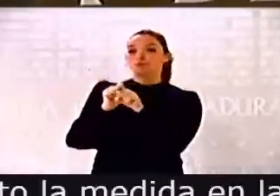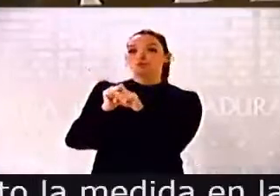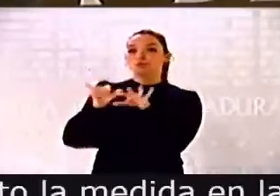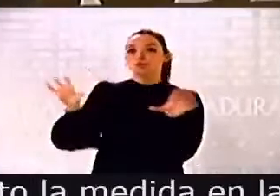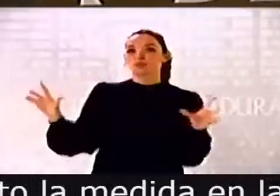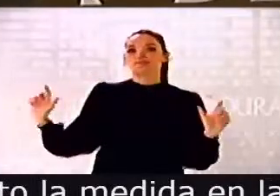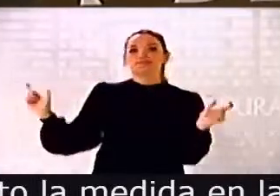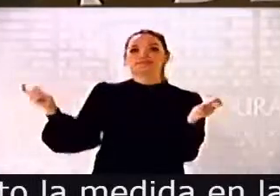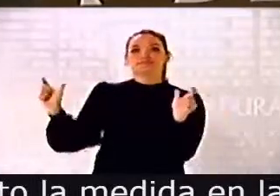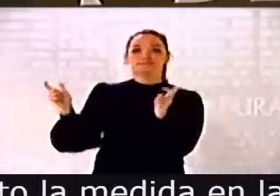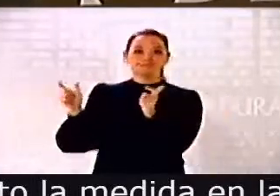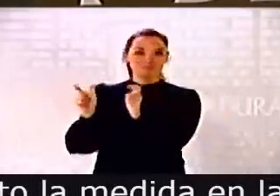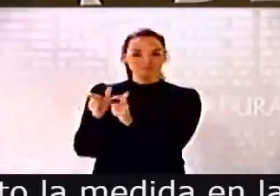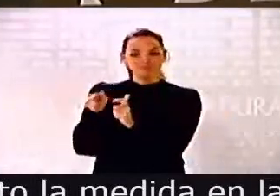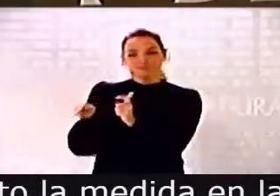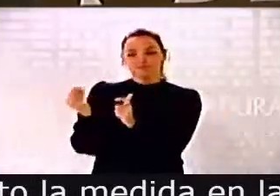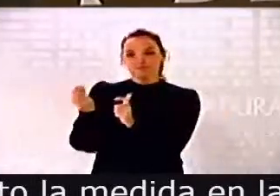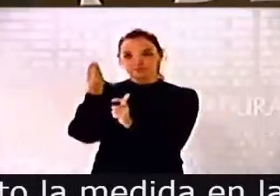comunitaria.